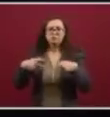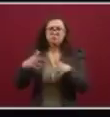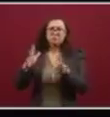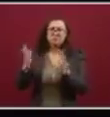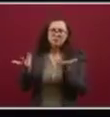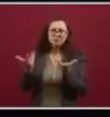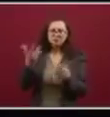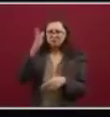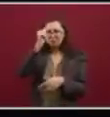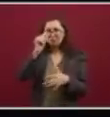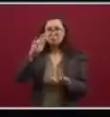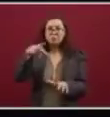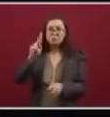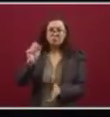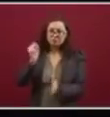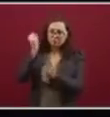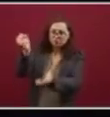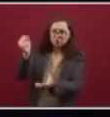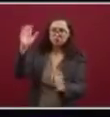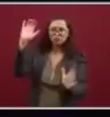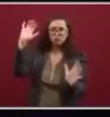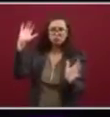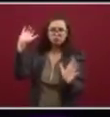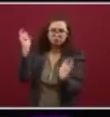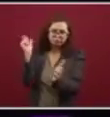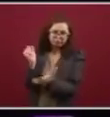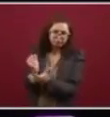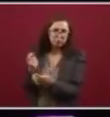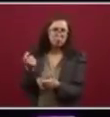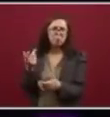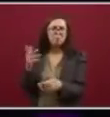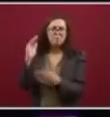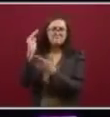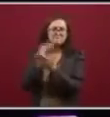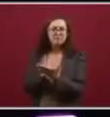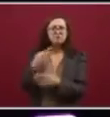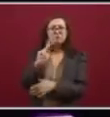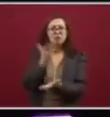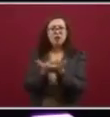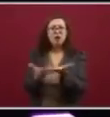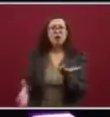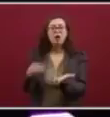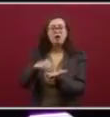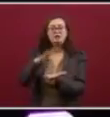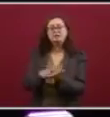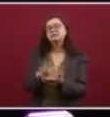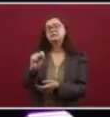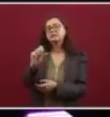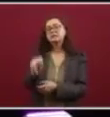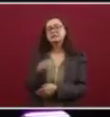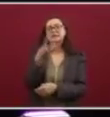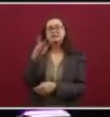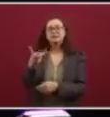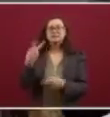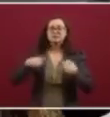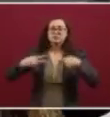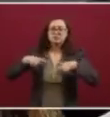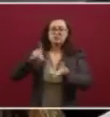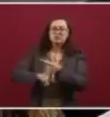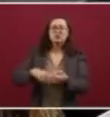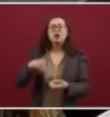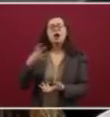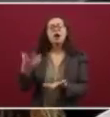Sin embargo, hoy tenemos registrado que 63 empleados ganan